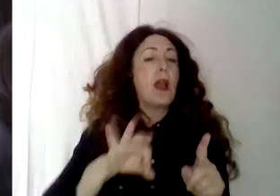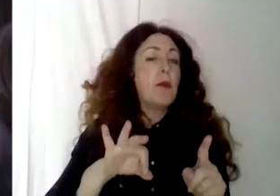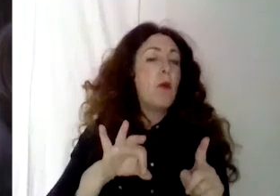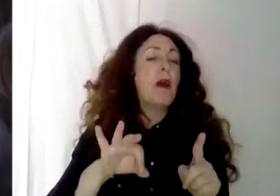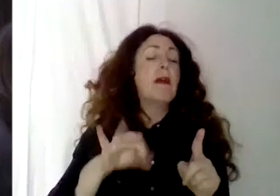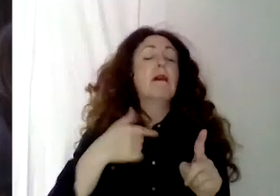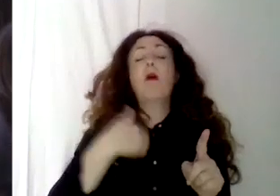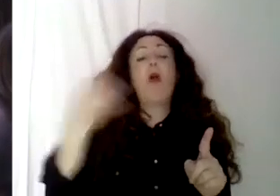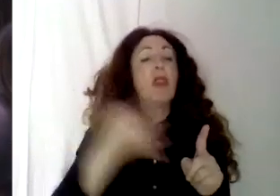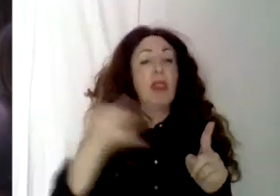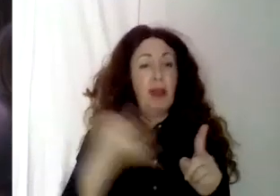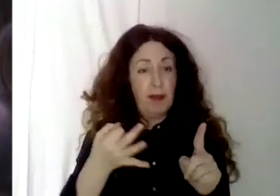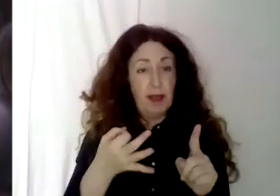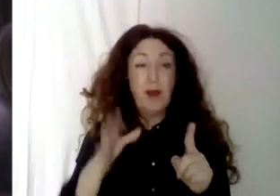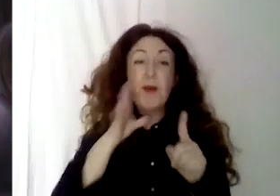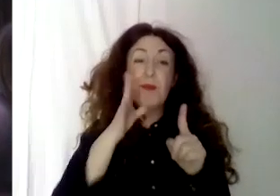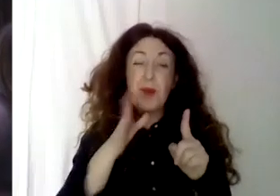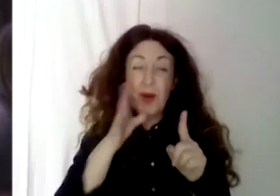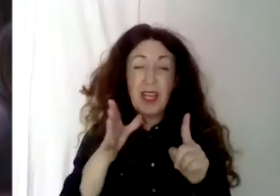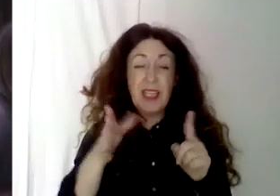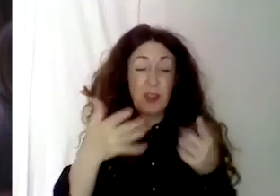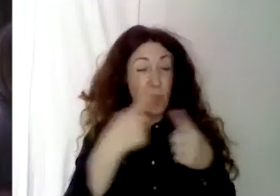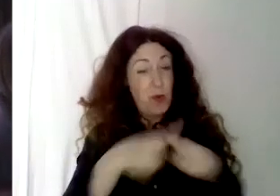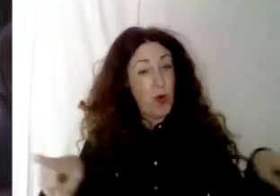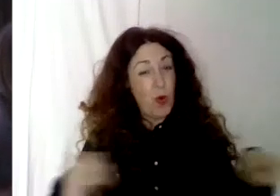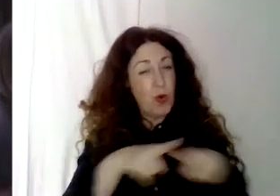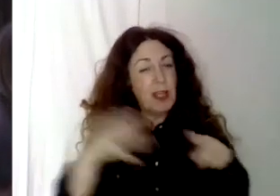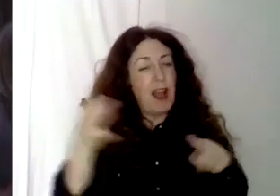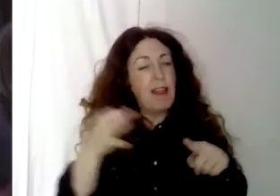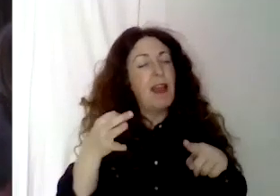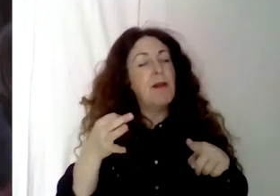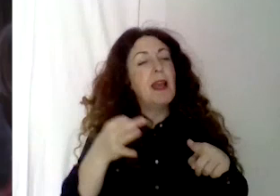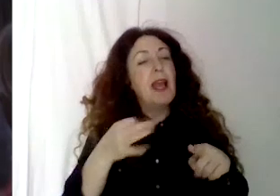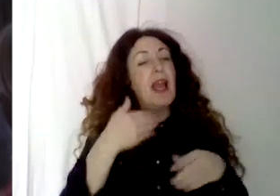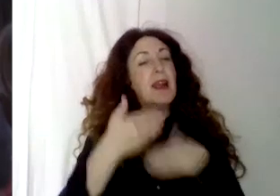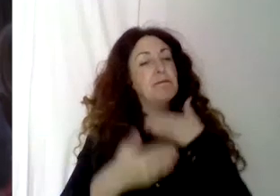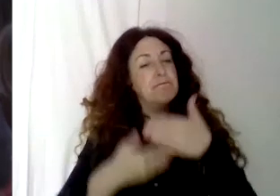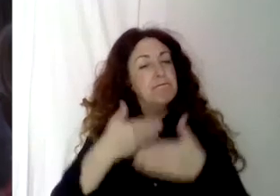es imprescindible recorrer su camino con su mismo ritmo, despacio,